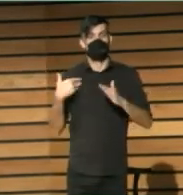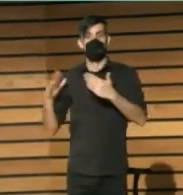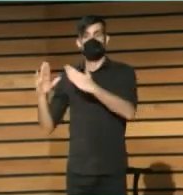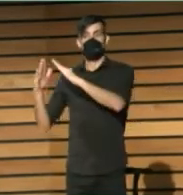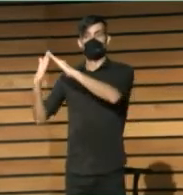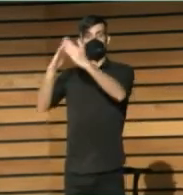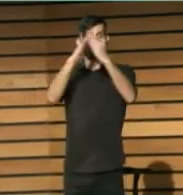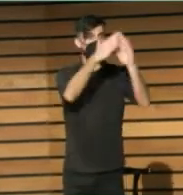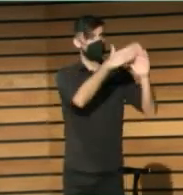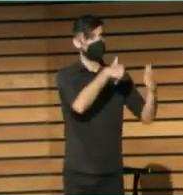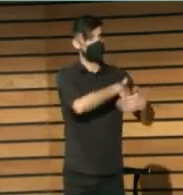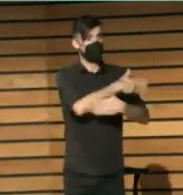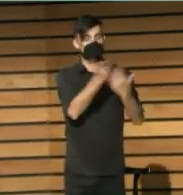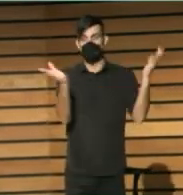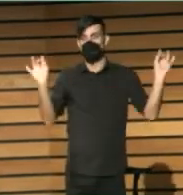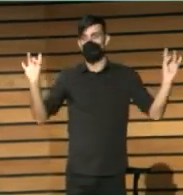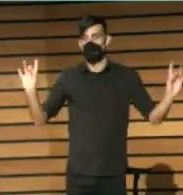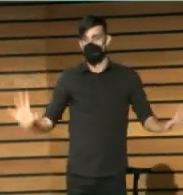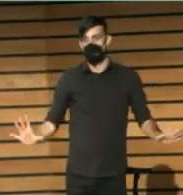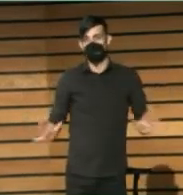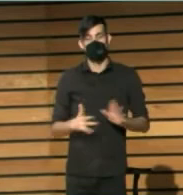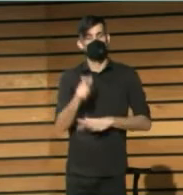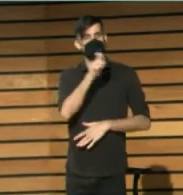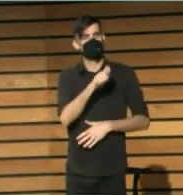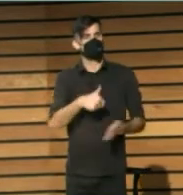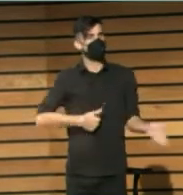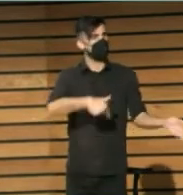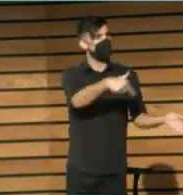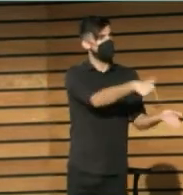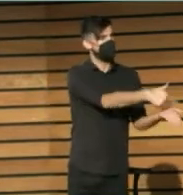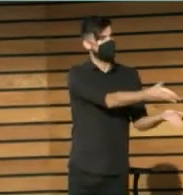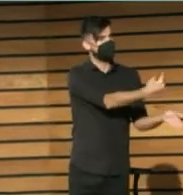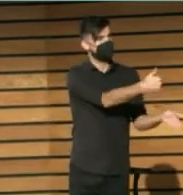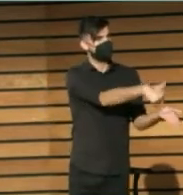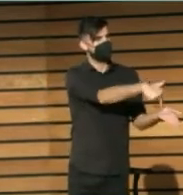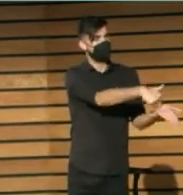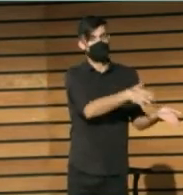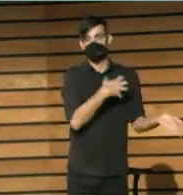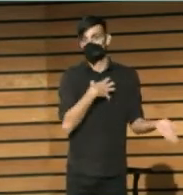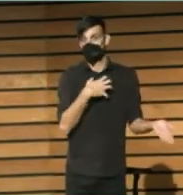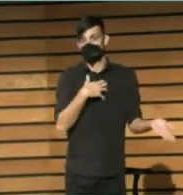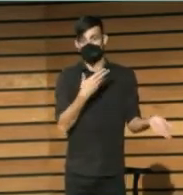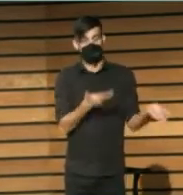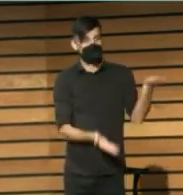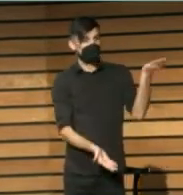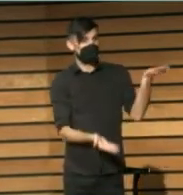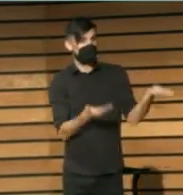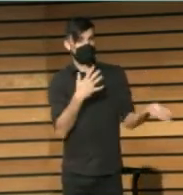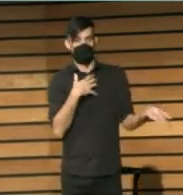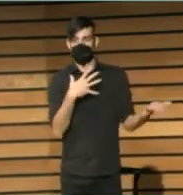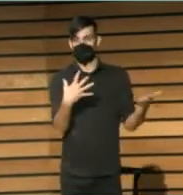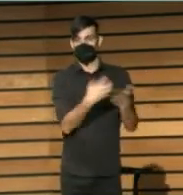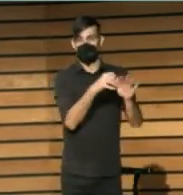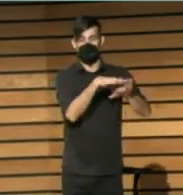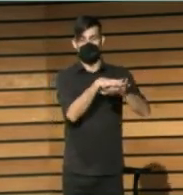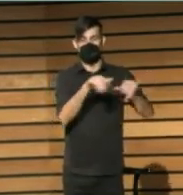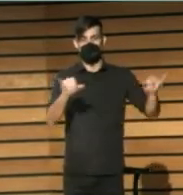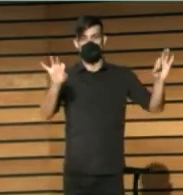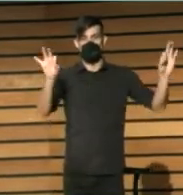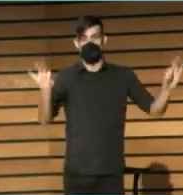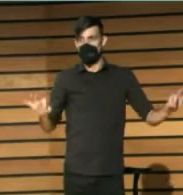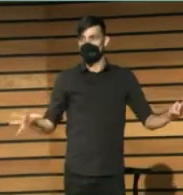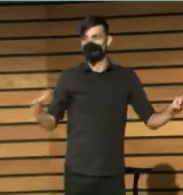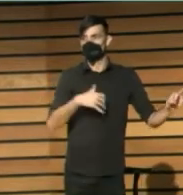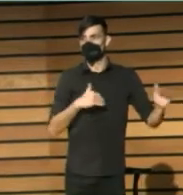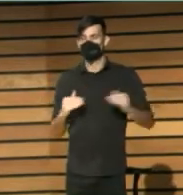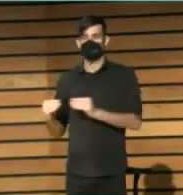del barrio. Así que nadie podía reclamar lo que no se podía comparar. Todos teníamos lo mismo.